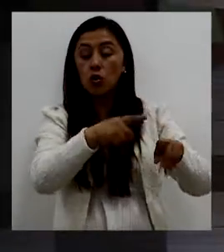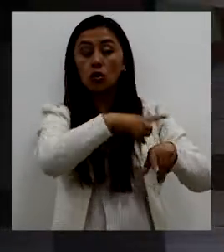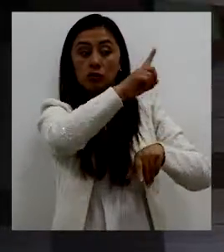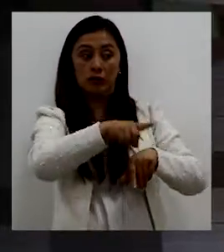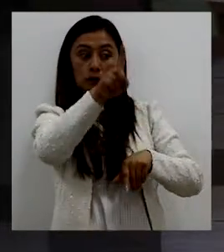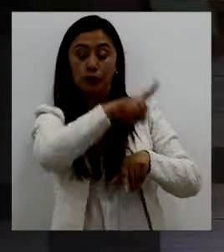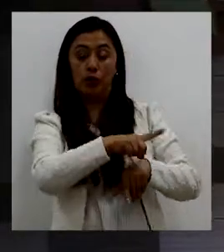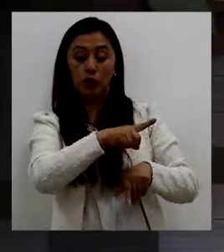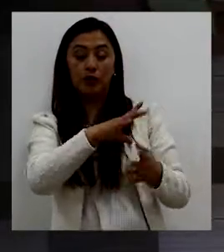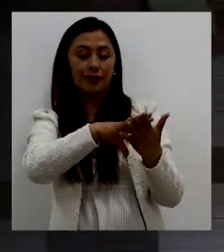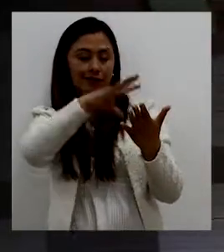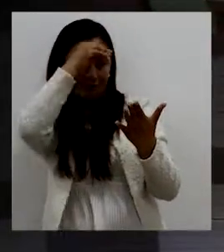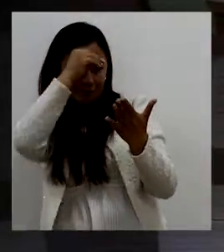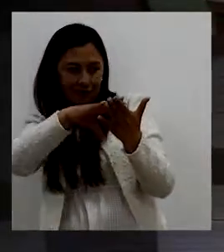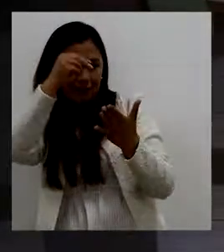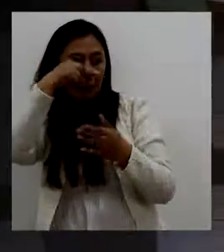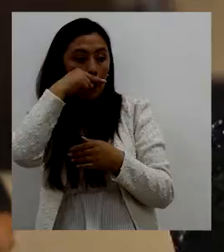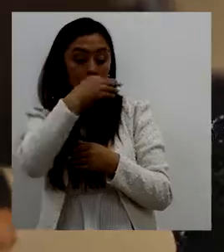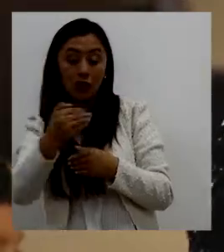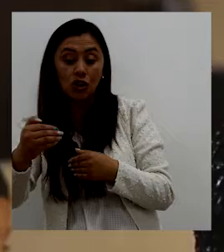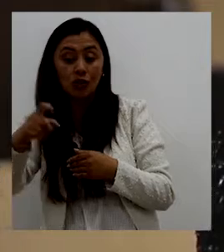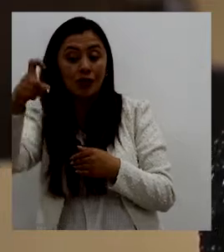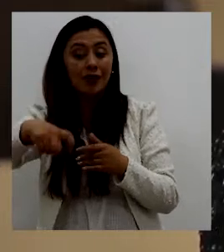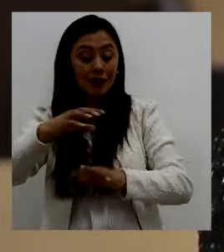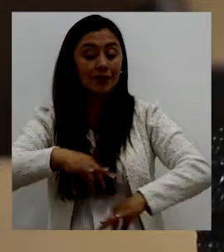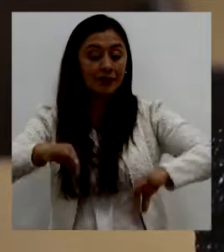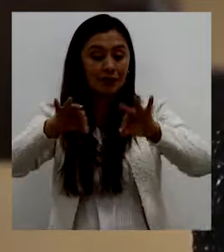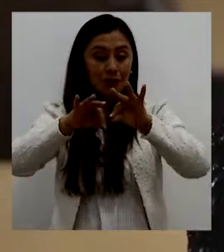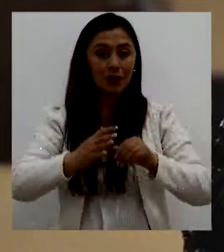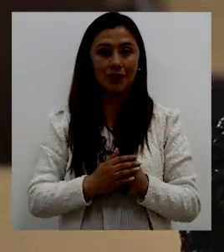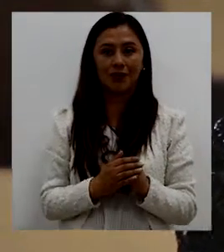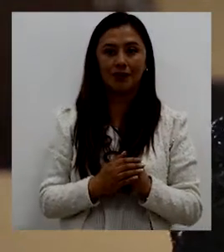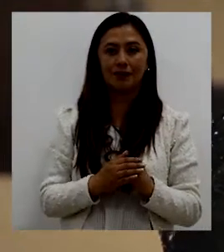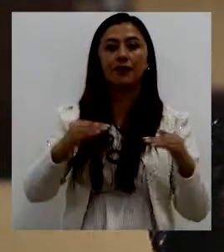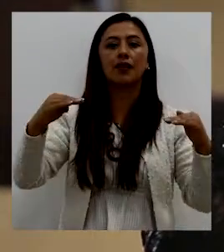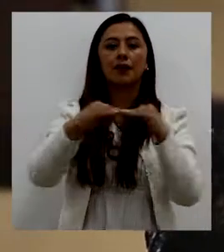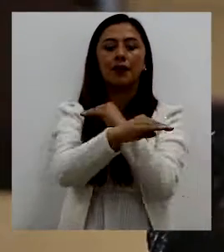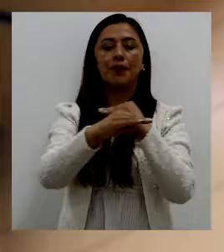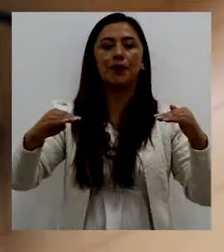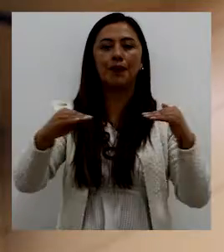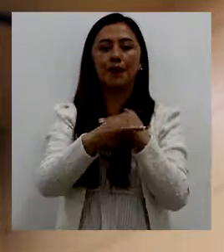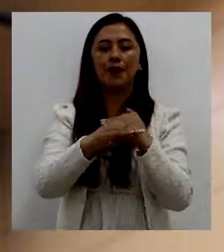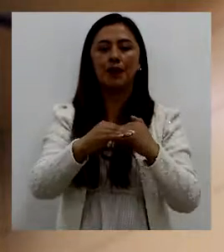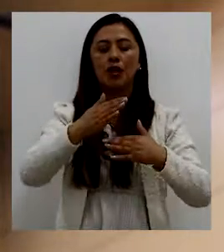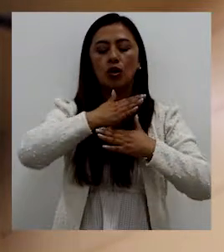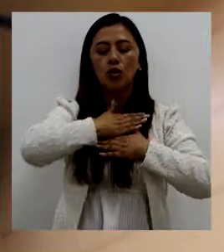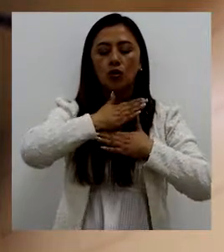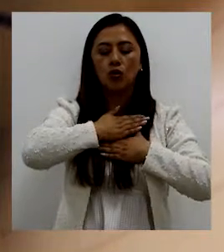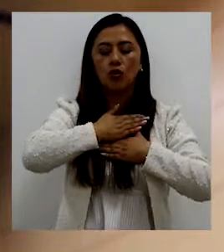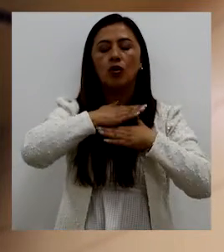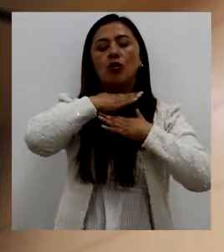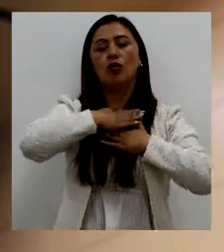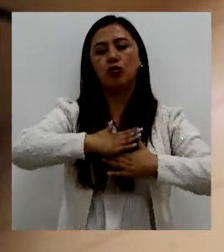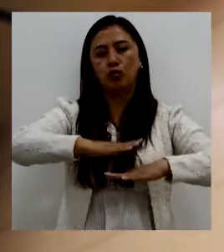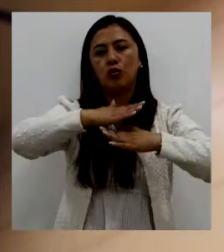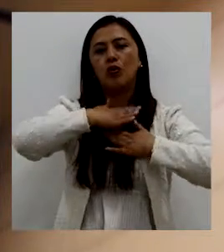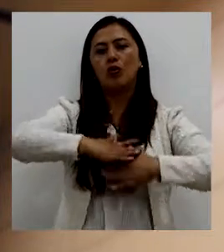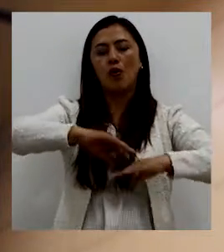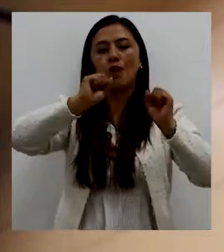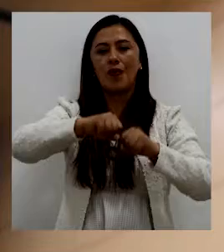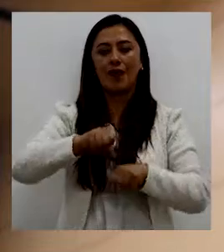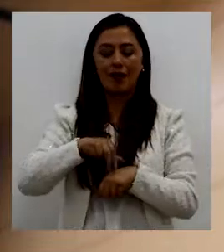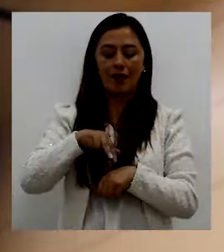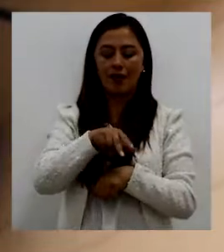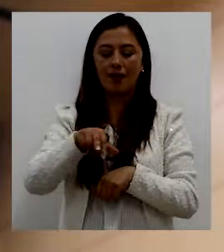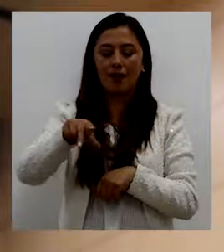hacer? Tratar de que tengamos la mayor seguridad vial captada para poder caminar